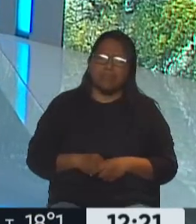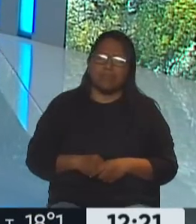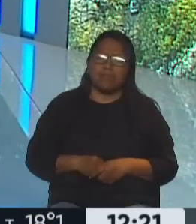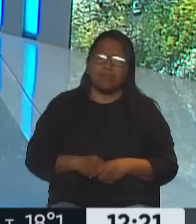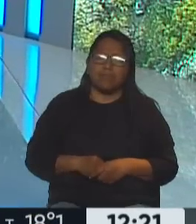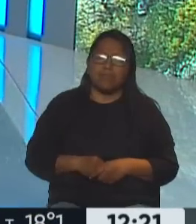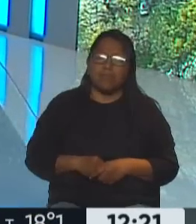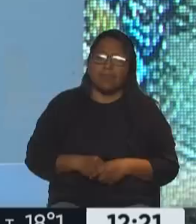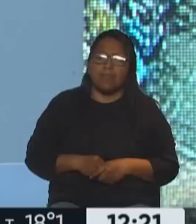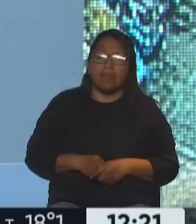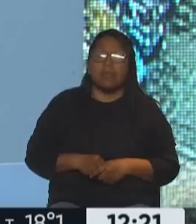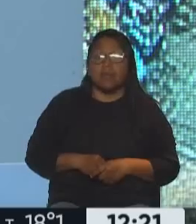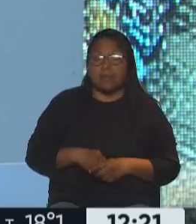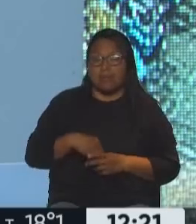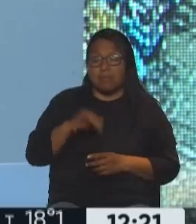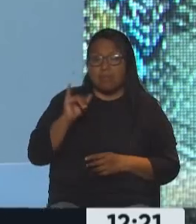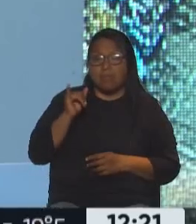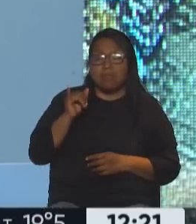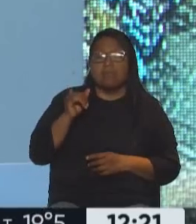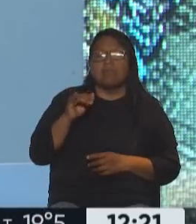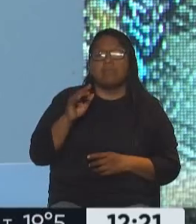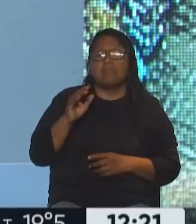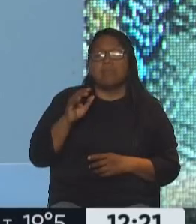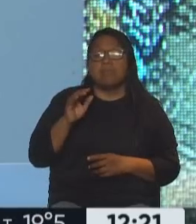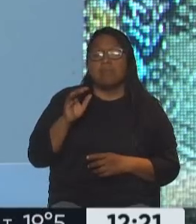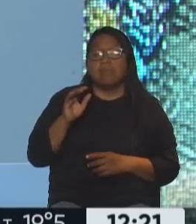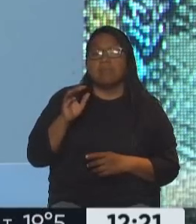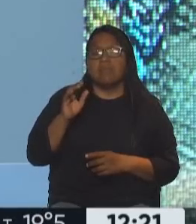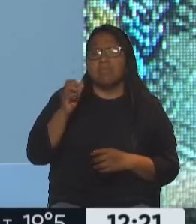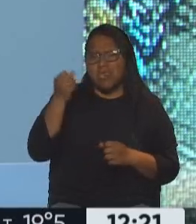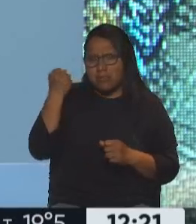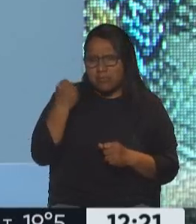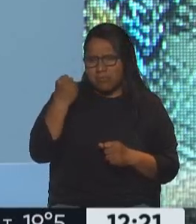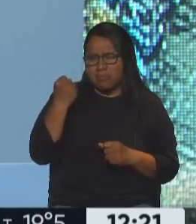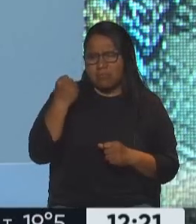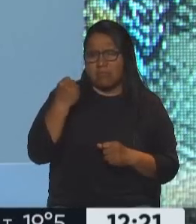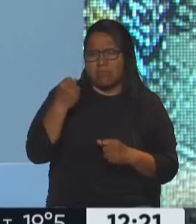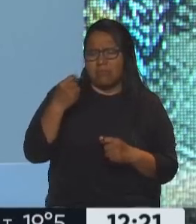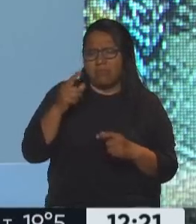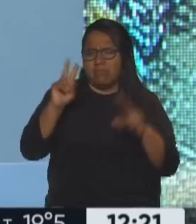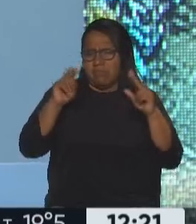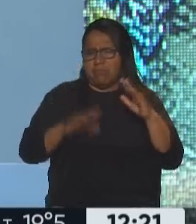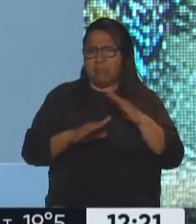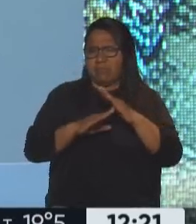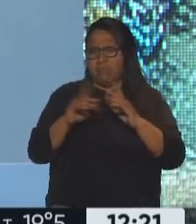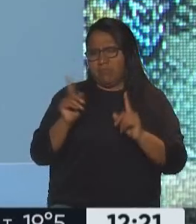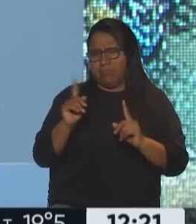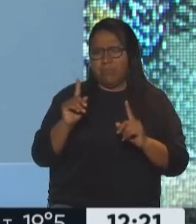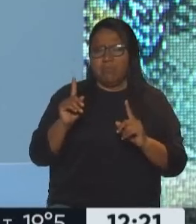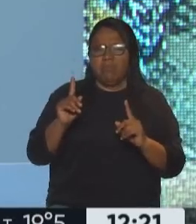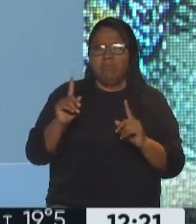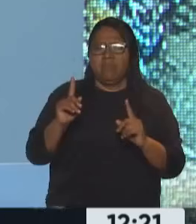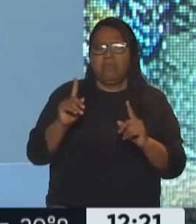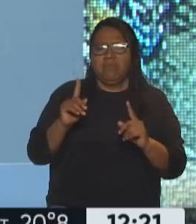eso. Digamos, en economía no lo están tomando como un tema central. Inclusive